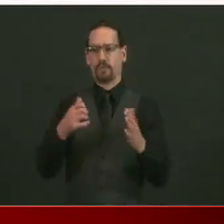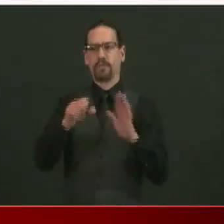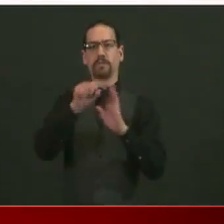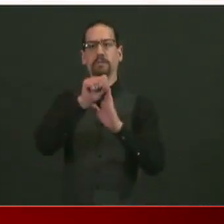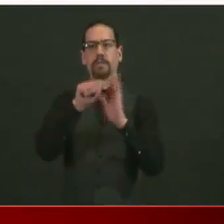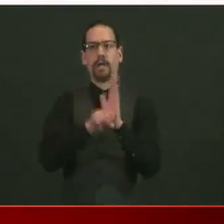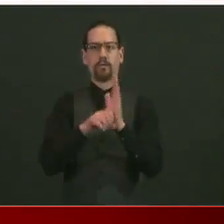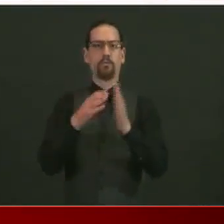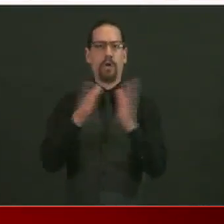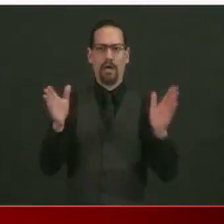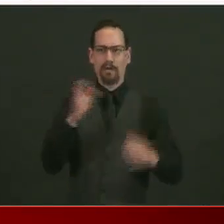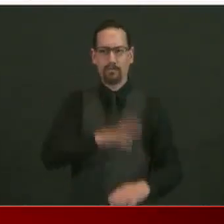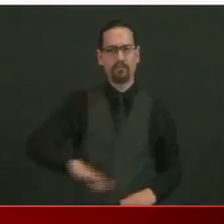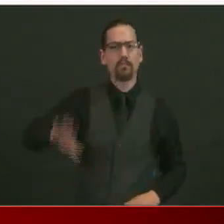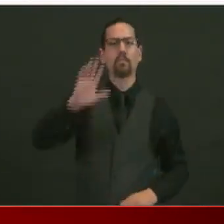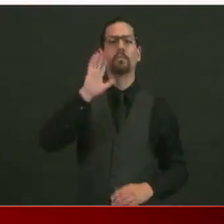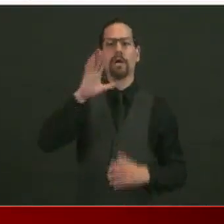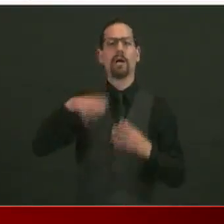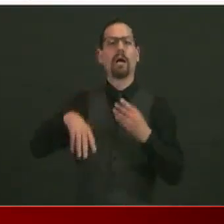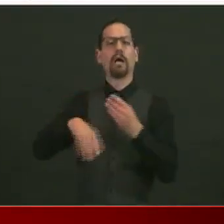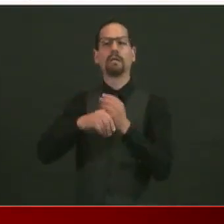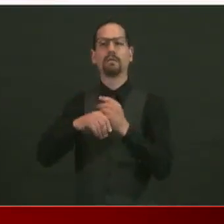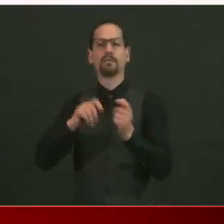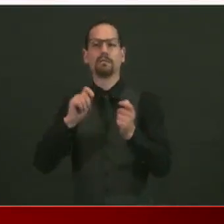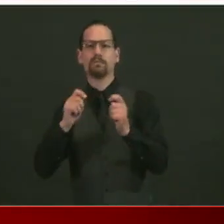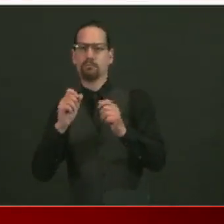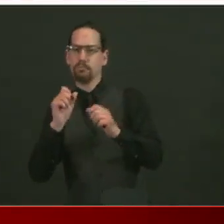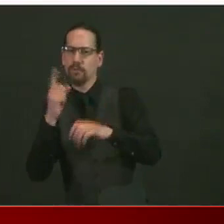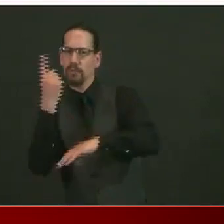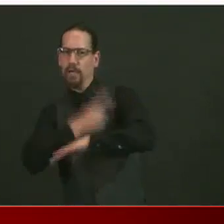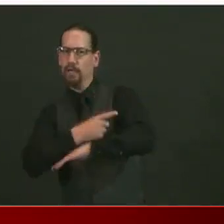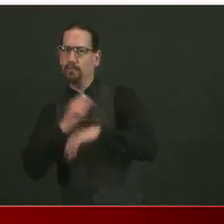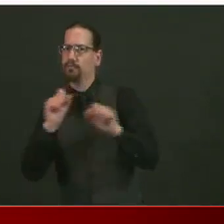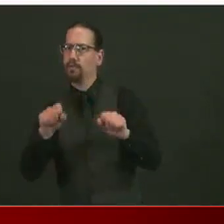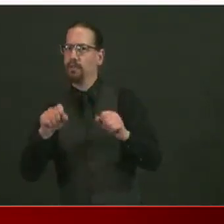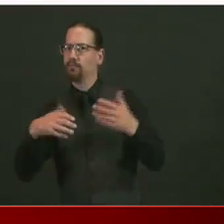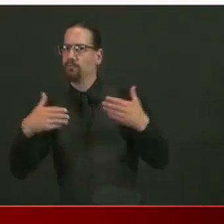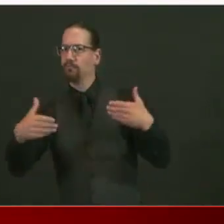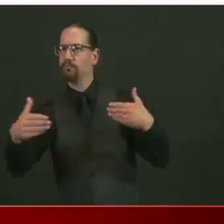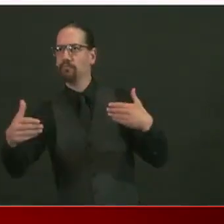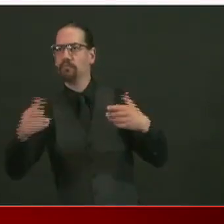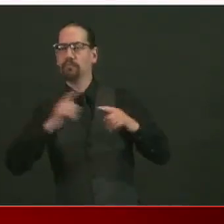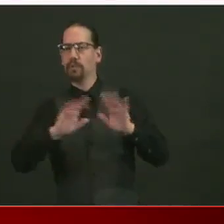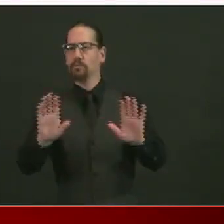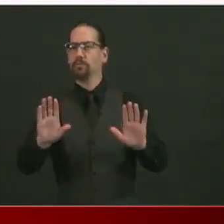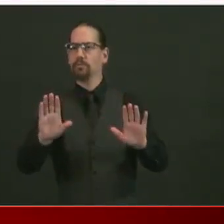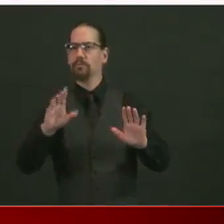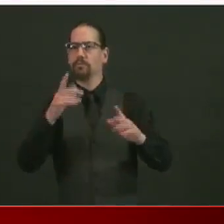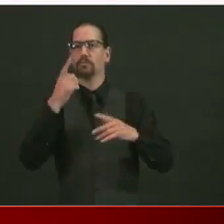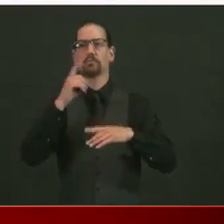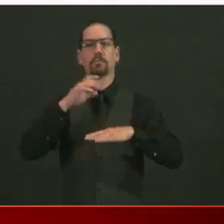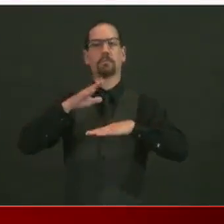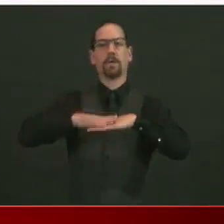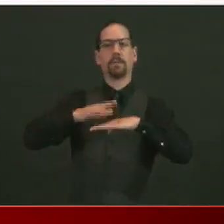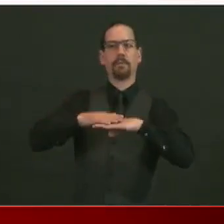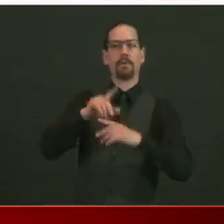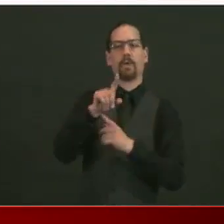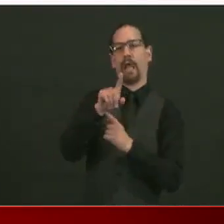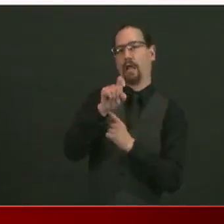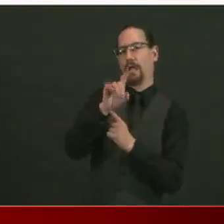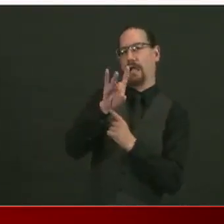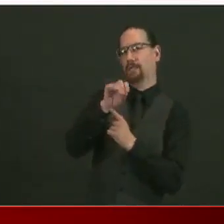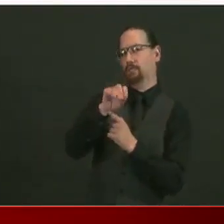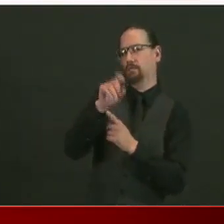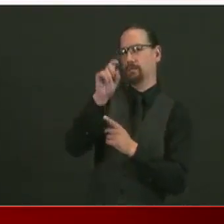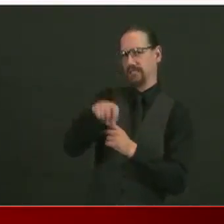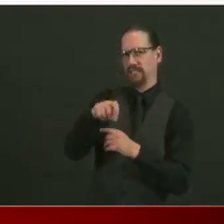so schools can add additional days. This is the minimum. Este es el mínimo. Su distrito puede agregar más días. Pero ese es el mínimo que nosotros